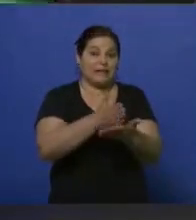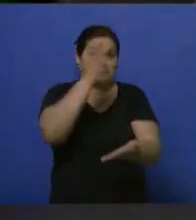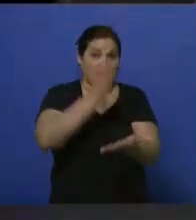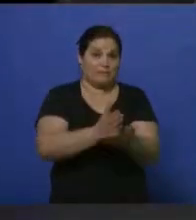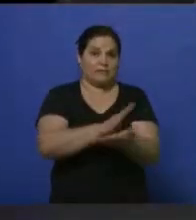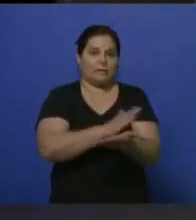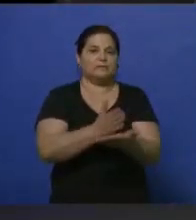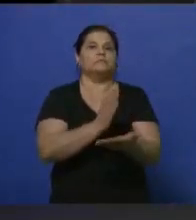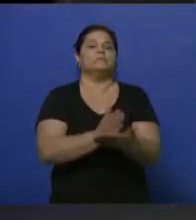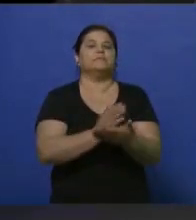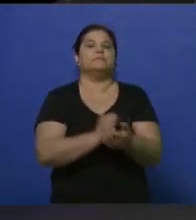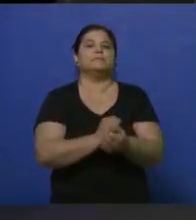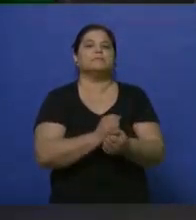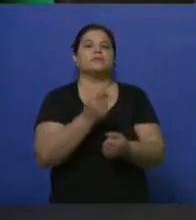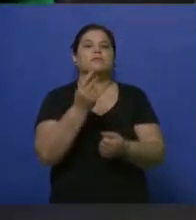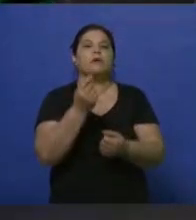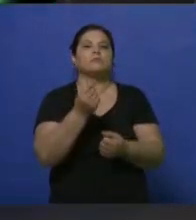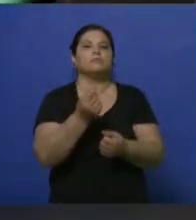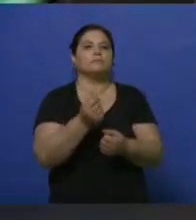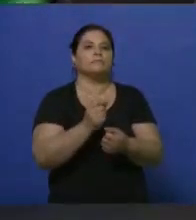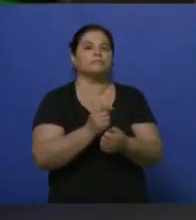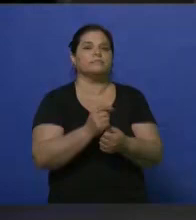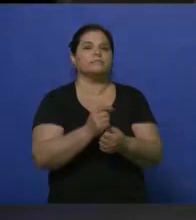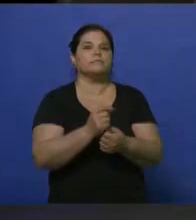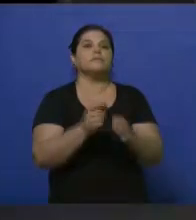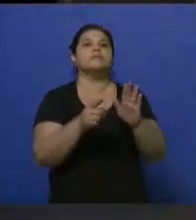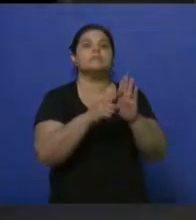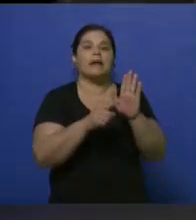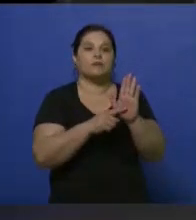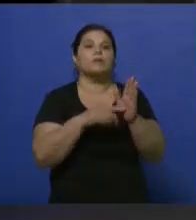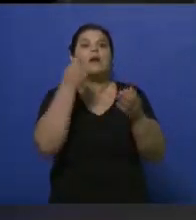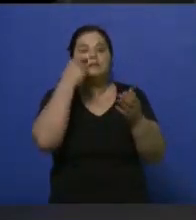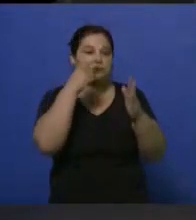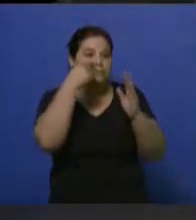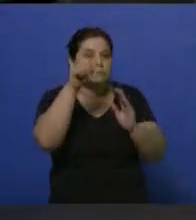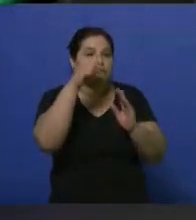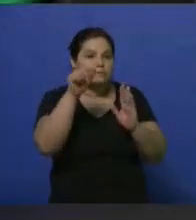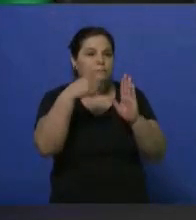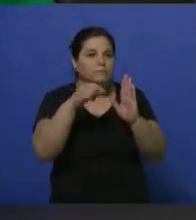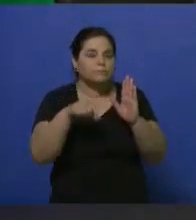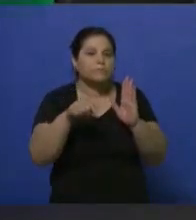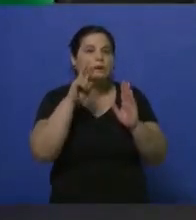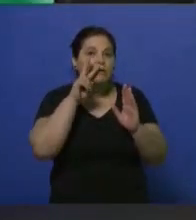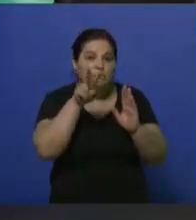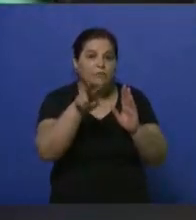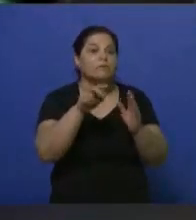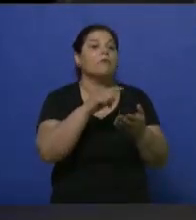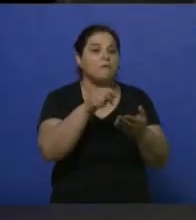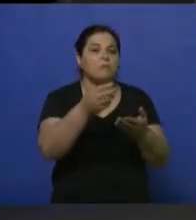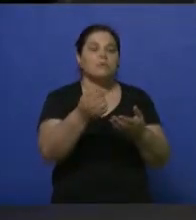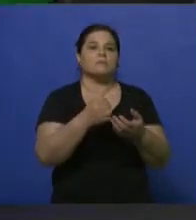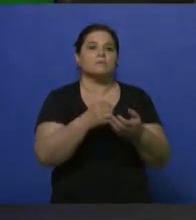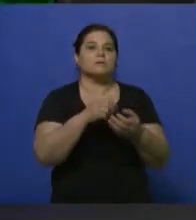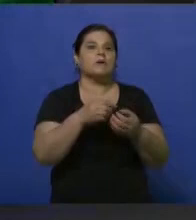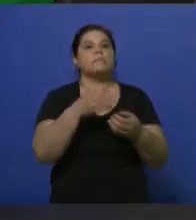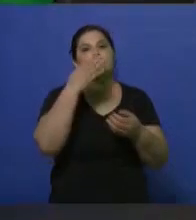Me pareció que podía ser un dato particular. Y lo fui chequeando con empresarios y me fui encontrando con esta novedad, con